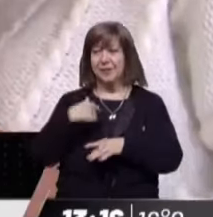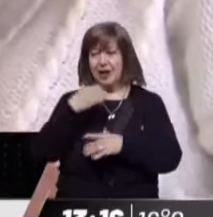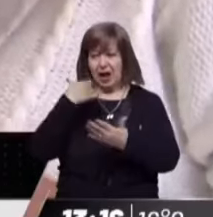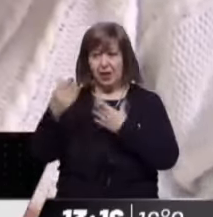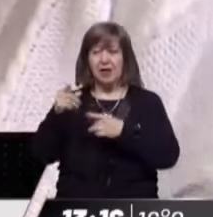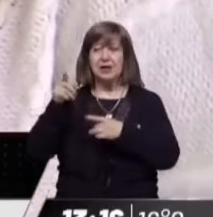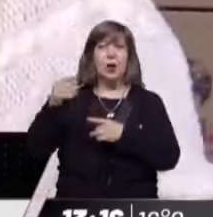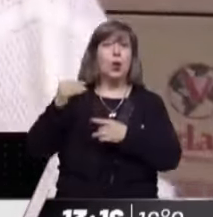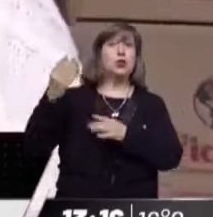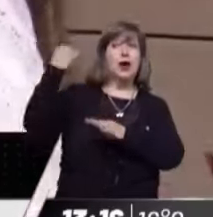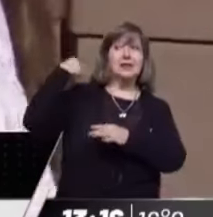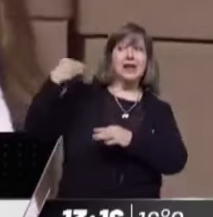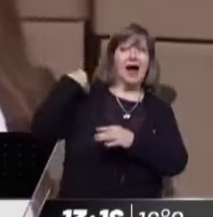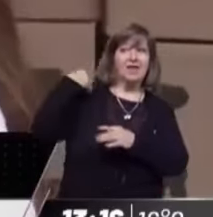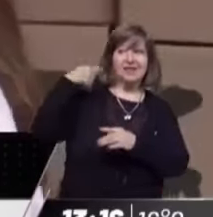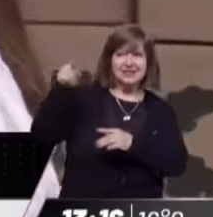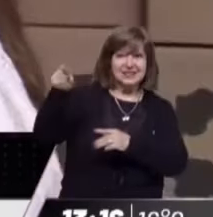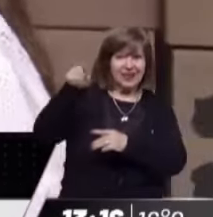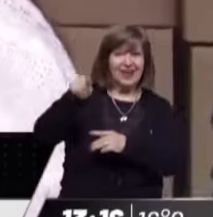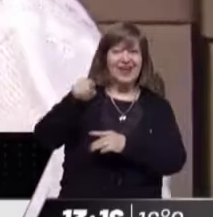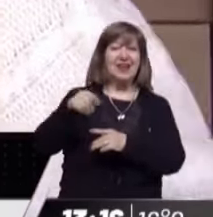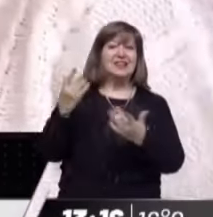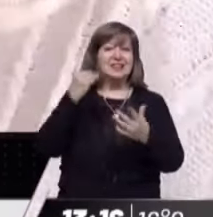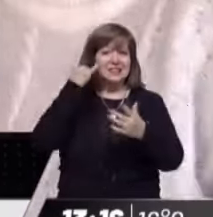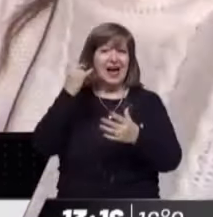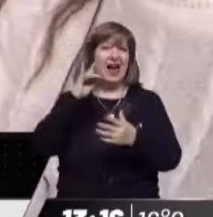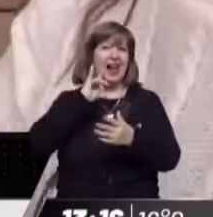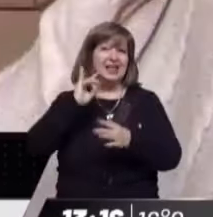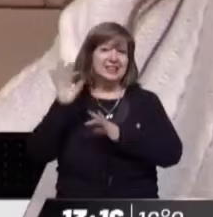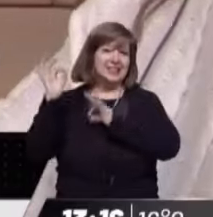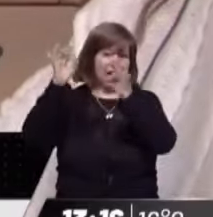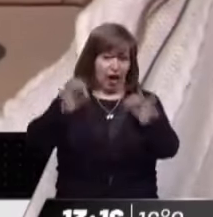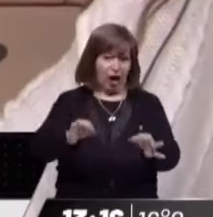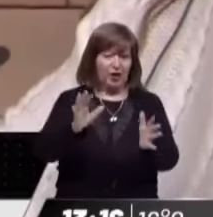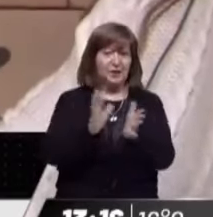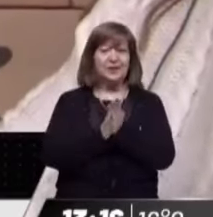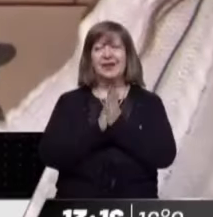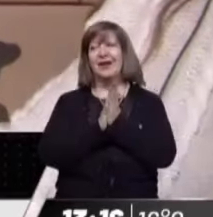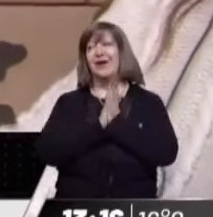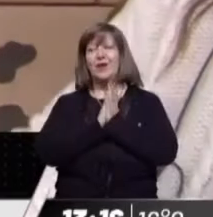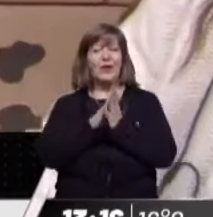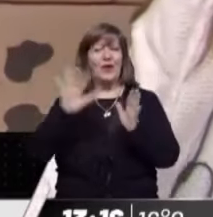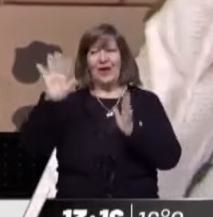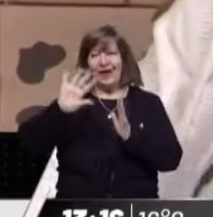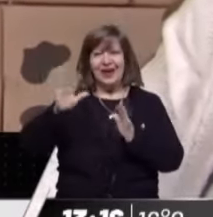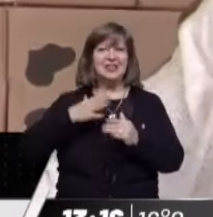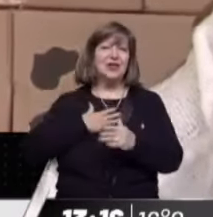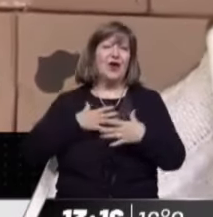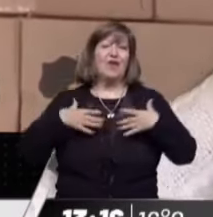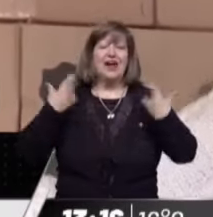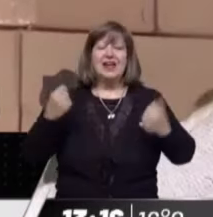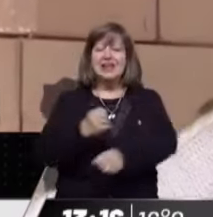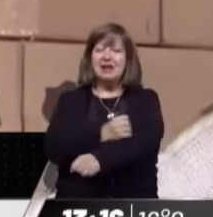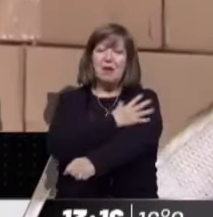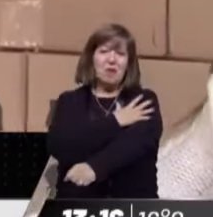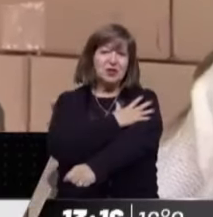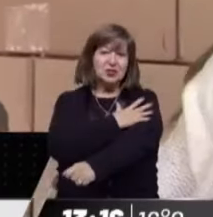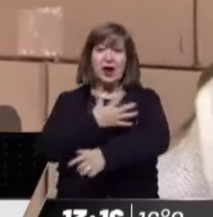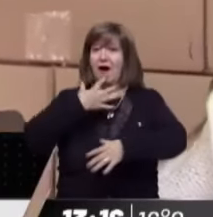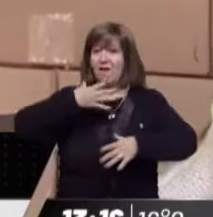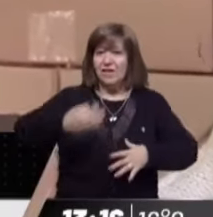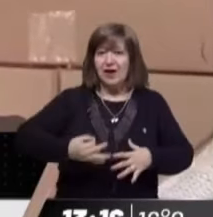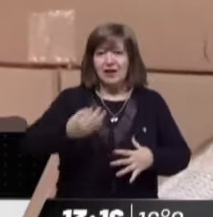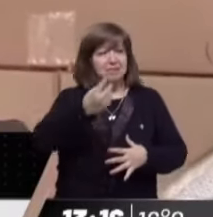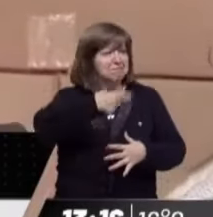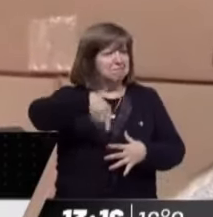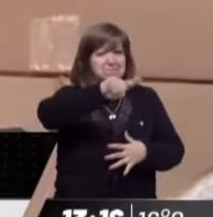le iban a entregar leche y finalmente ya se concretó Hola Gabriela Hola Marisol Cómo estás Sí la verdad que estoy eh feliz emocionada la verdad que